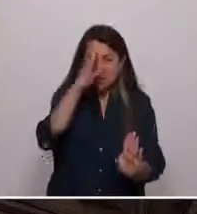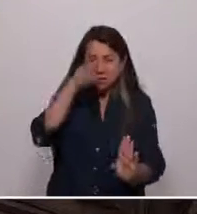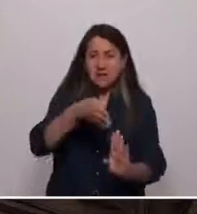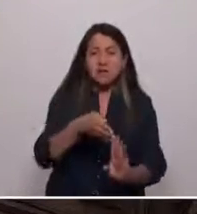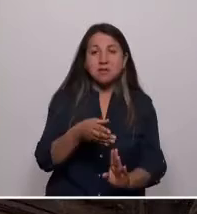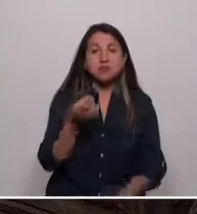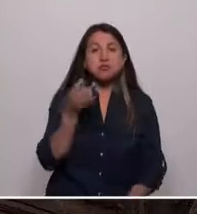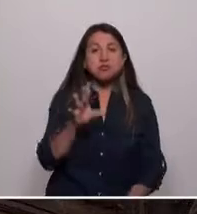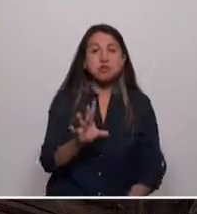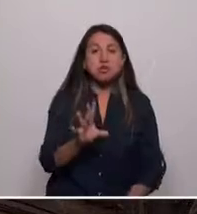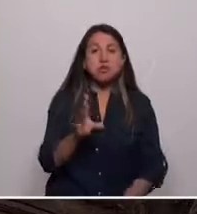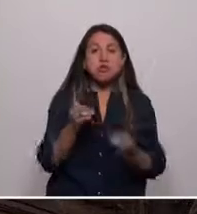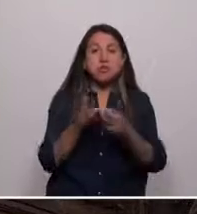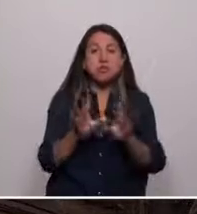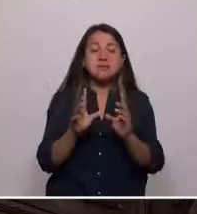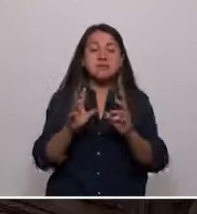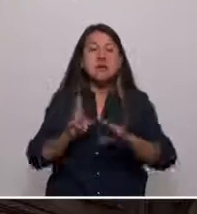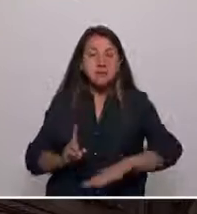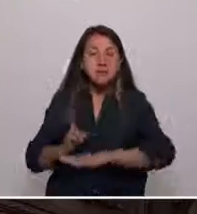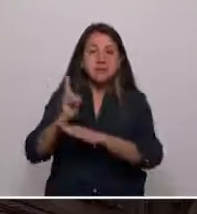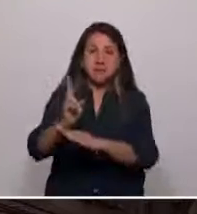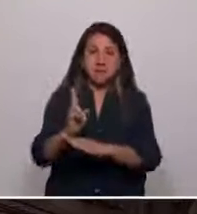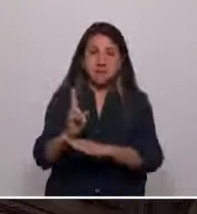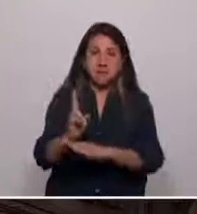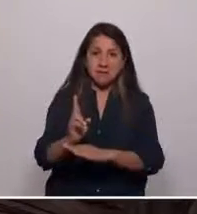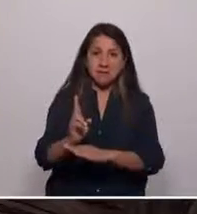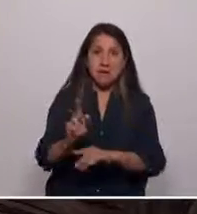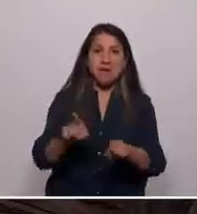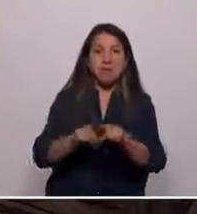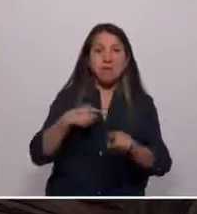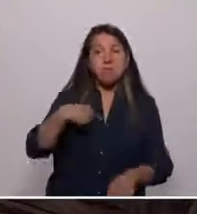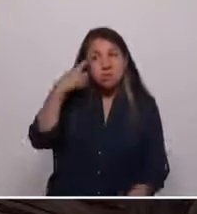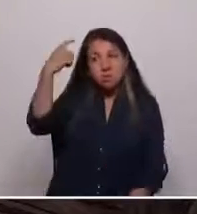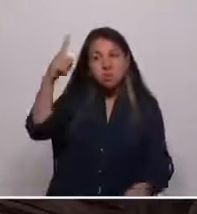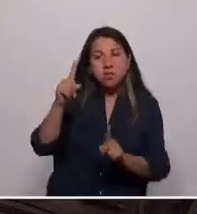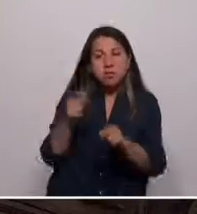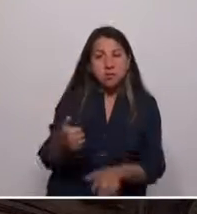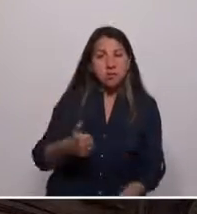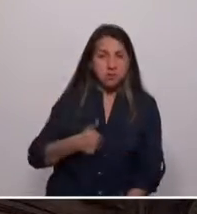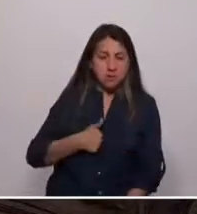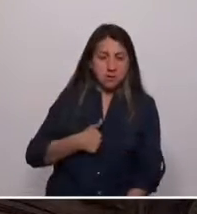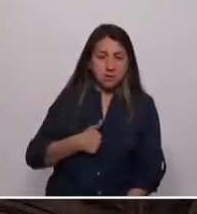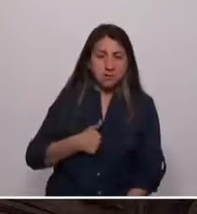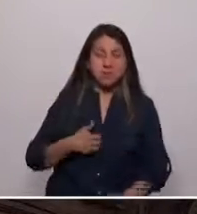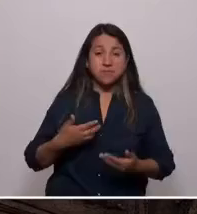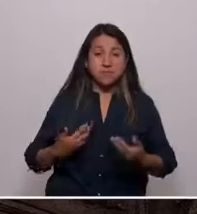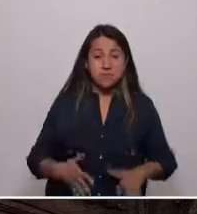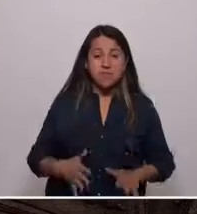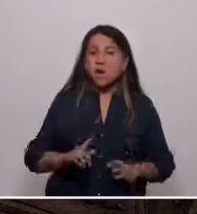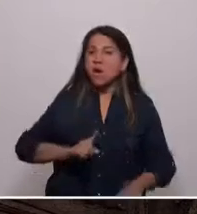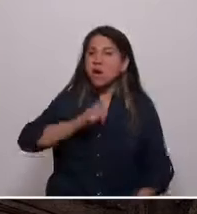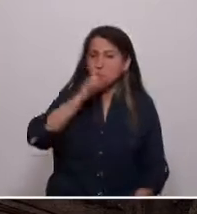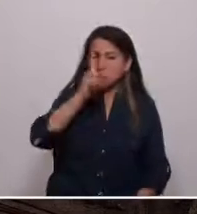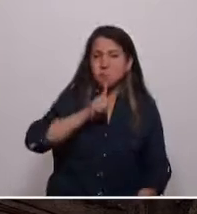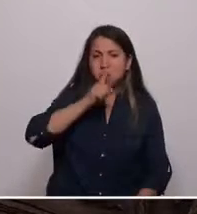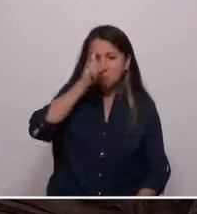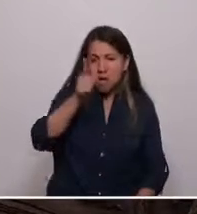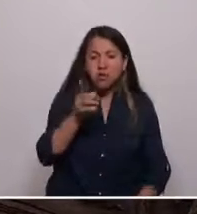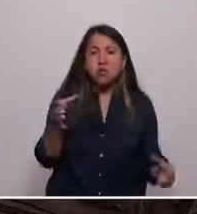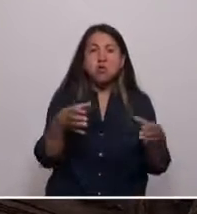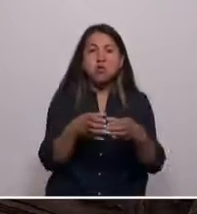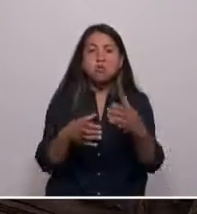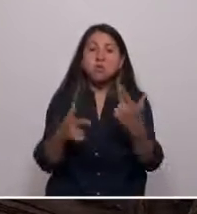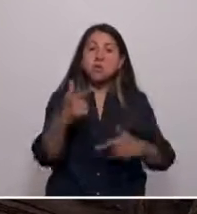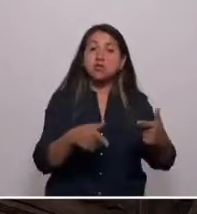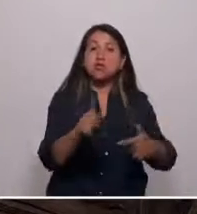solo la democracia representativa, será uno de mis sueños por cumplir. Estamos acostumbrados a que sea la clase política